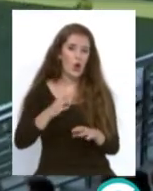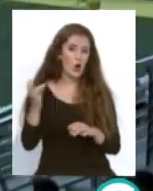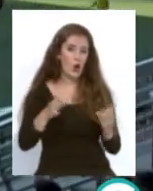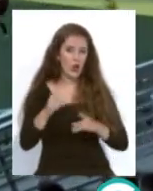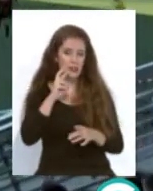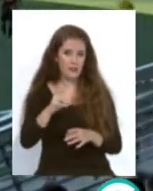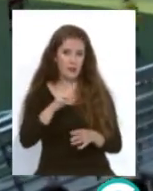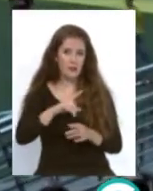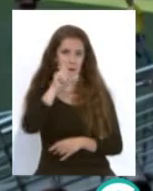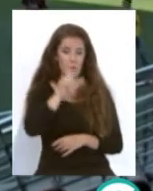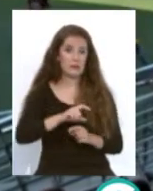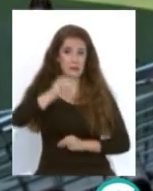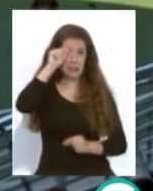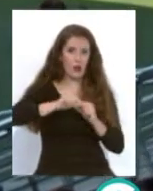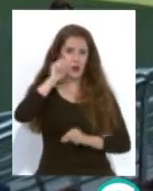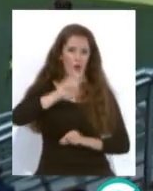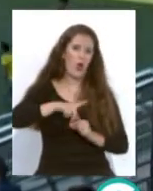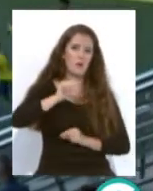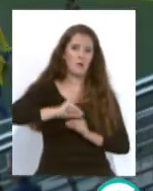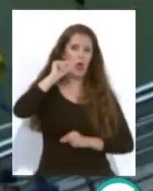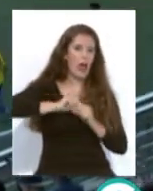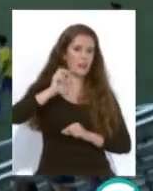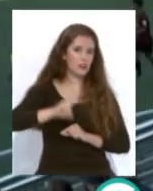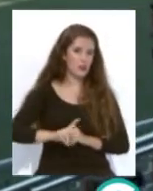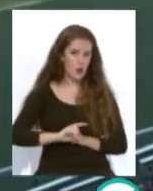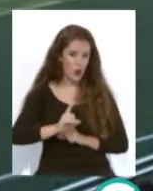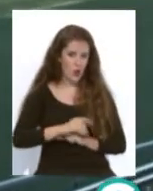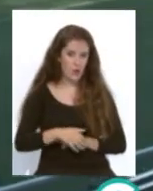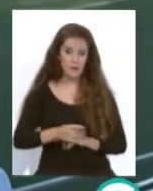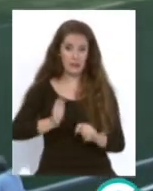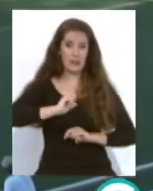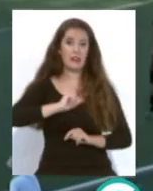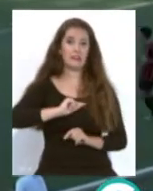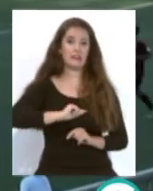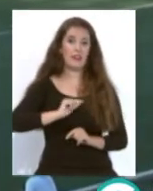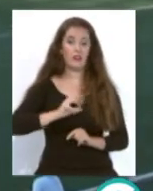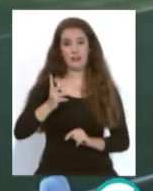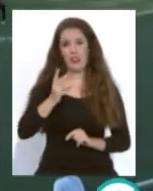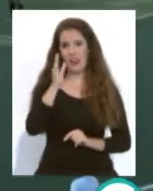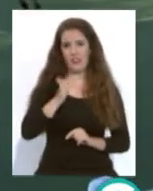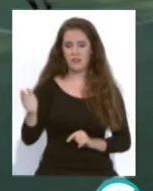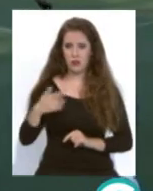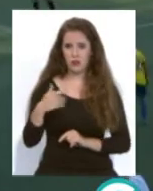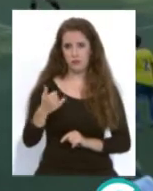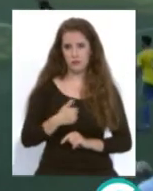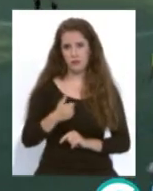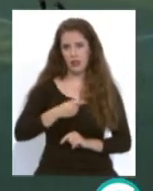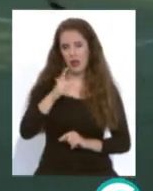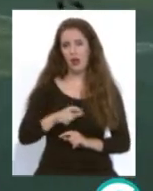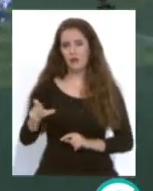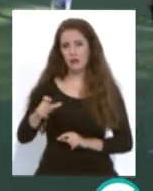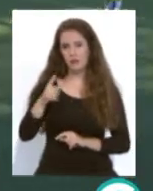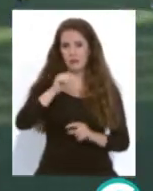que todavía el portero no es muy alto y tú tiras por ahí arriba porque sabes que no va a llegar pero la sensación que te da ya en un equipo de tercera división que tenga un guardameta de esa